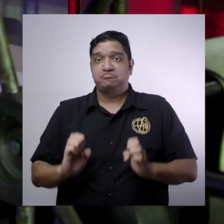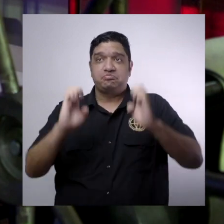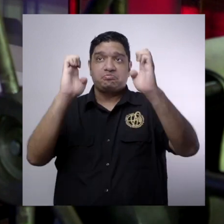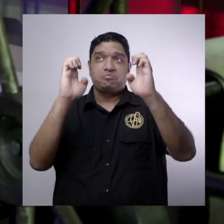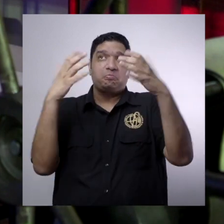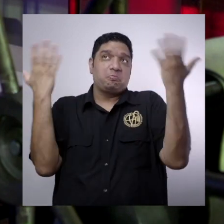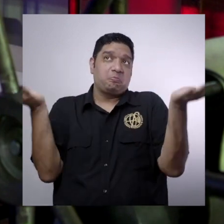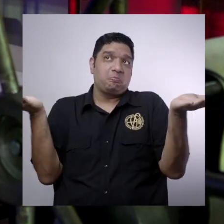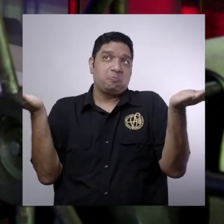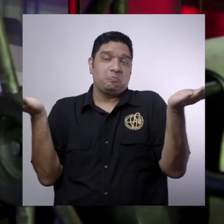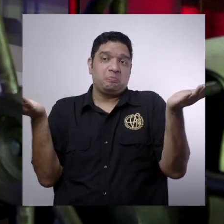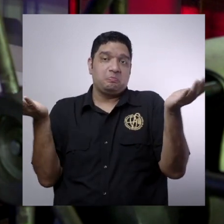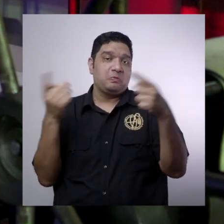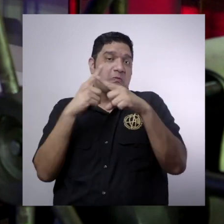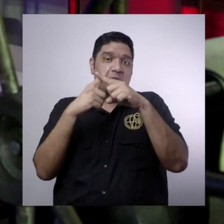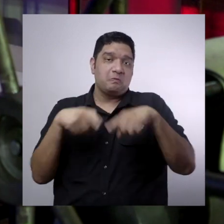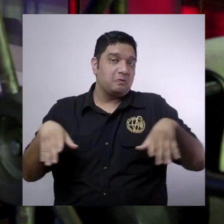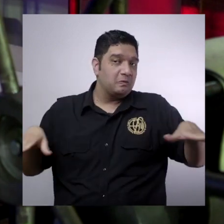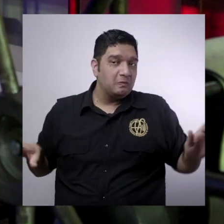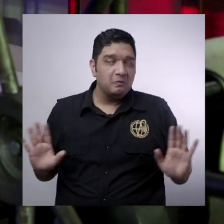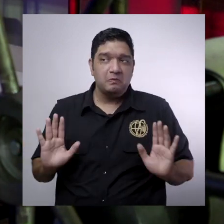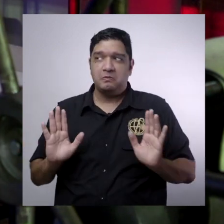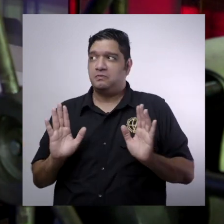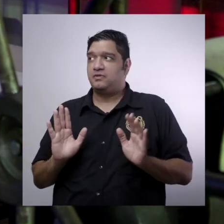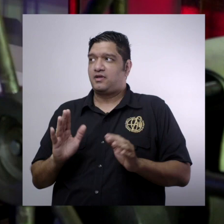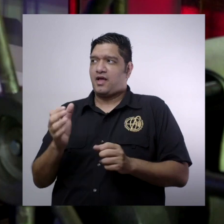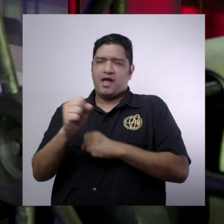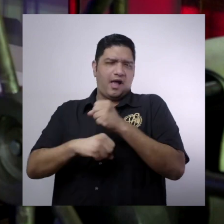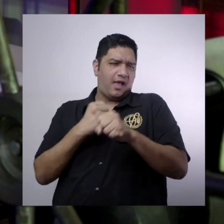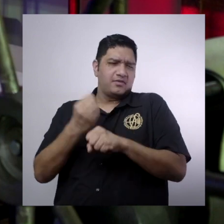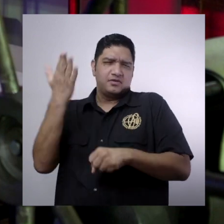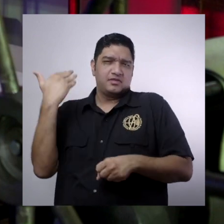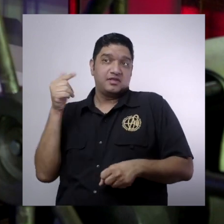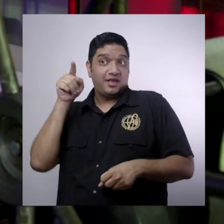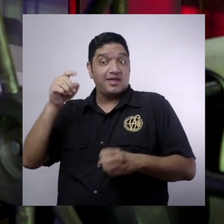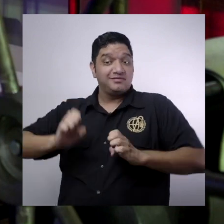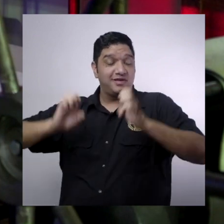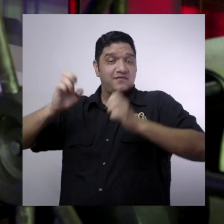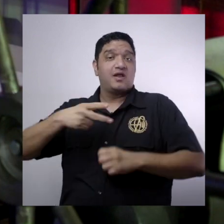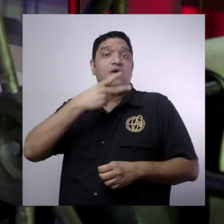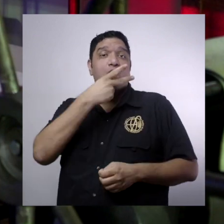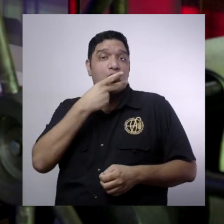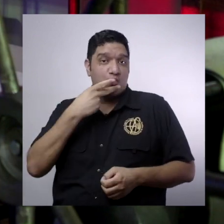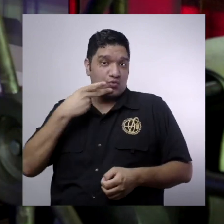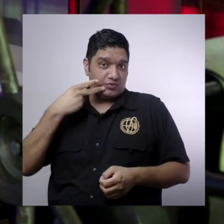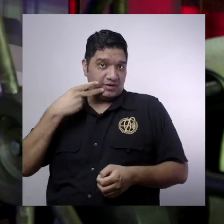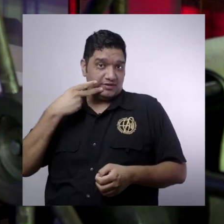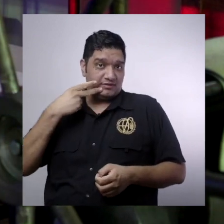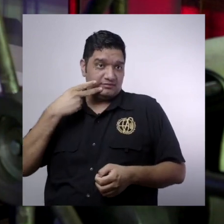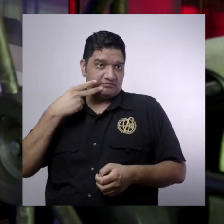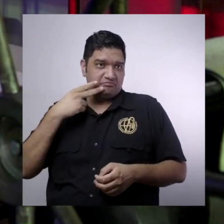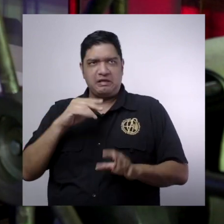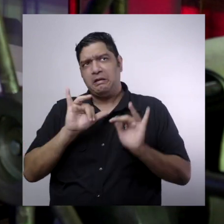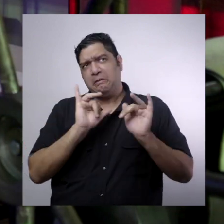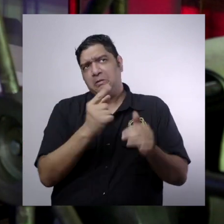pues, de lo que era el Hotel Ritz quedó abandonado probablemente unos 20